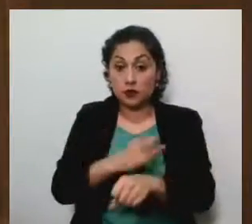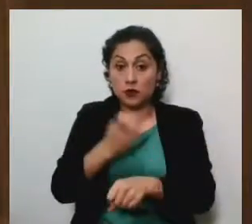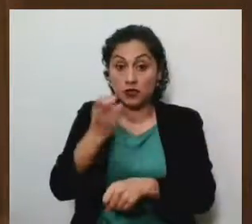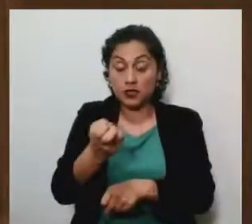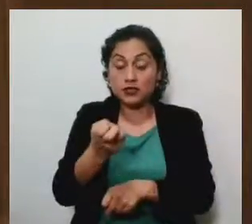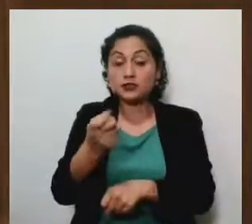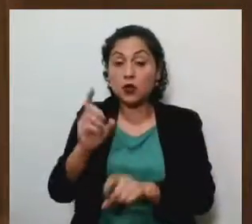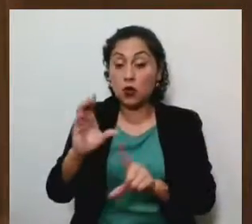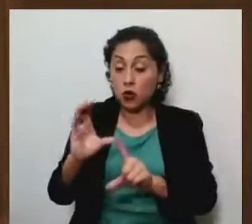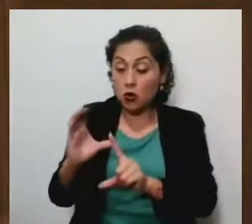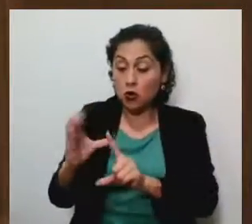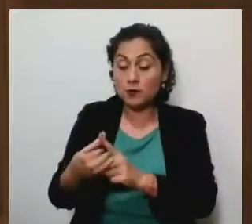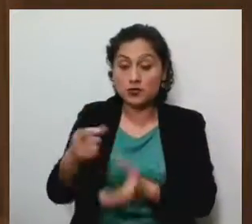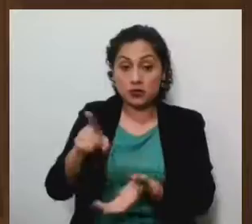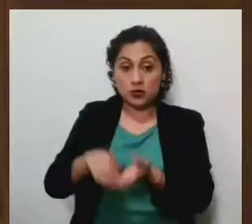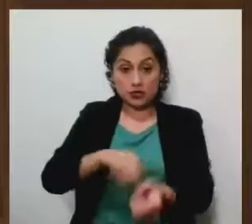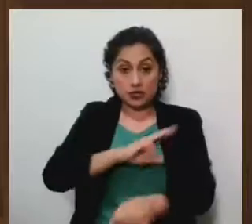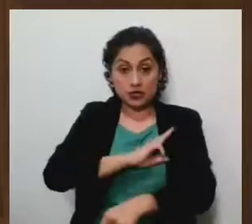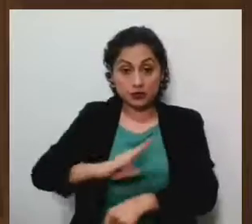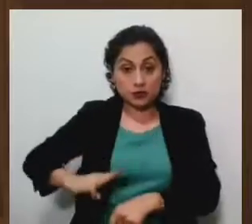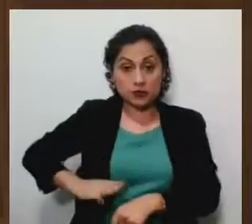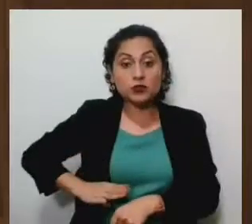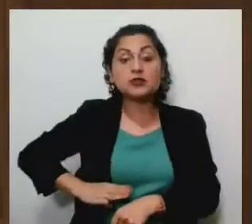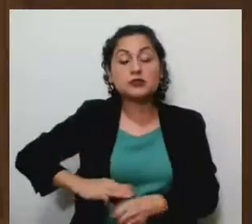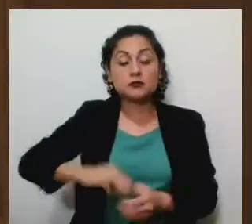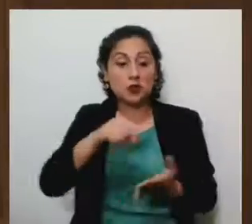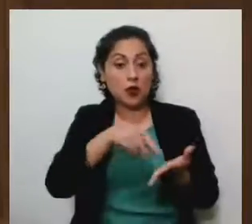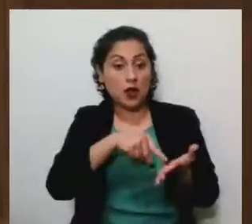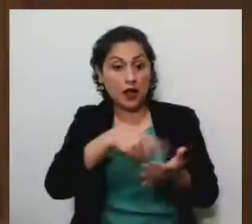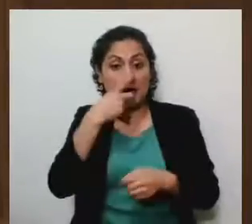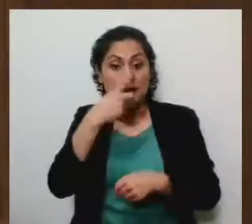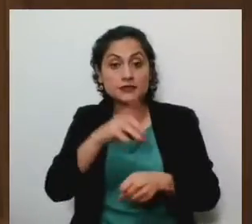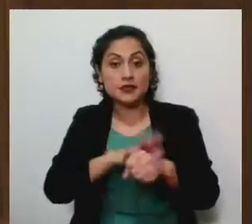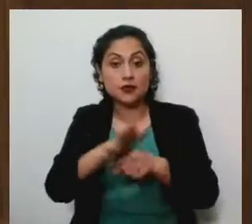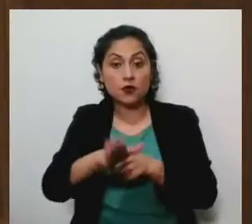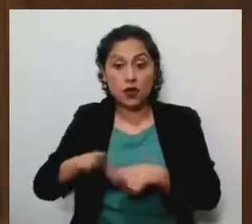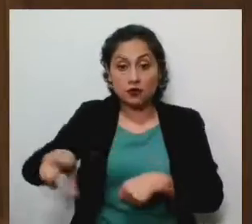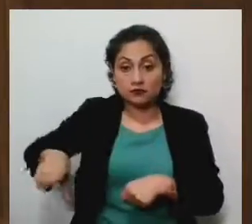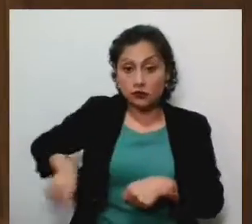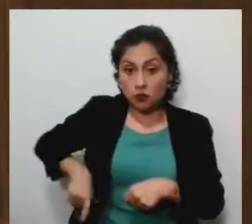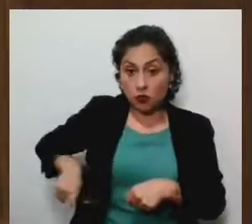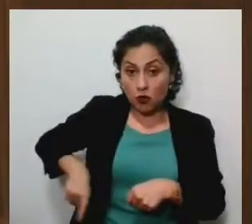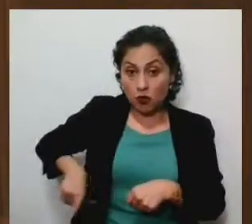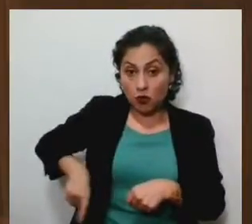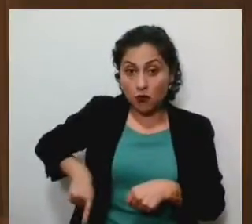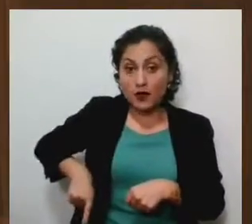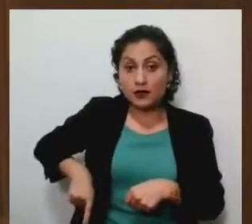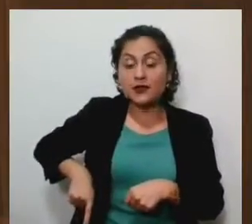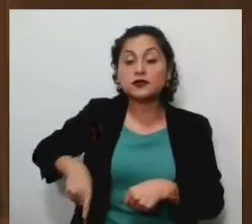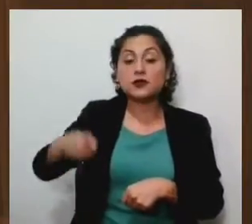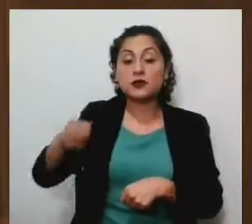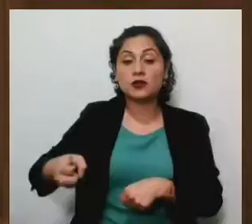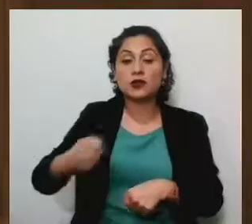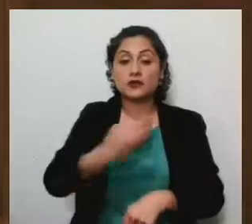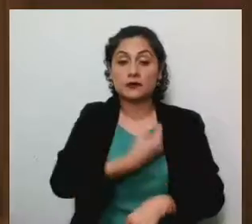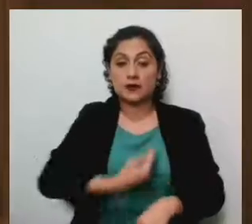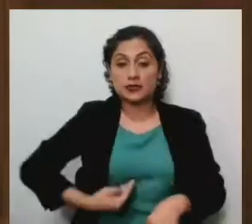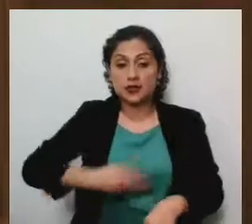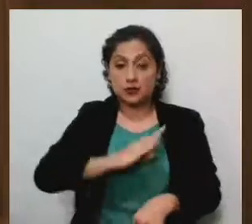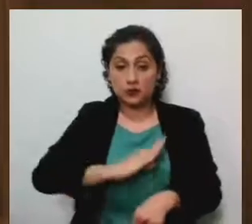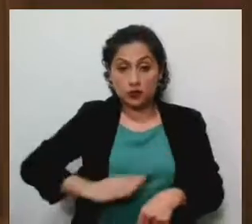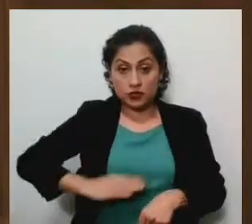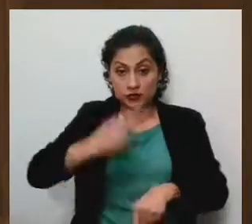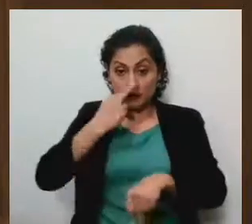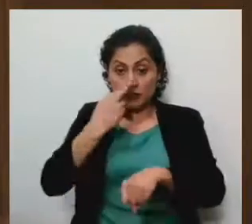municipios existirán las siguientes: Gobernación, cuyo responsable será el presidente municipal; Planeación para